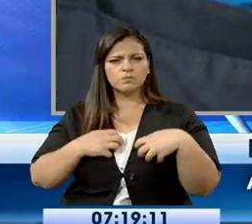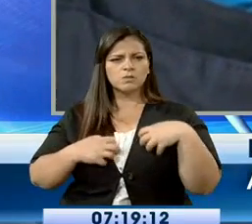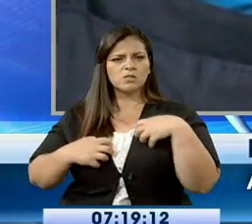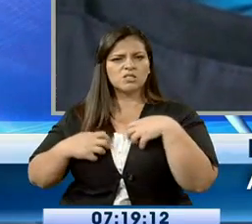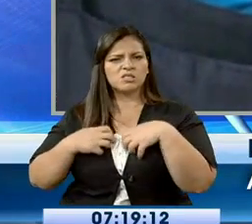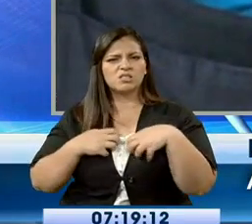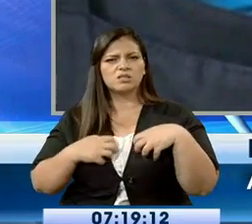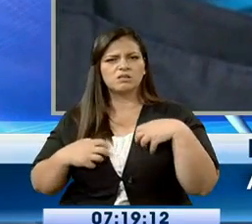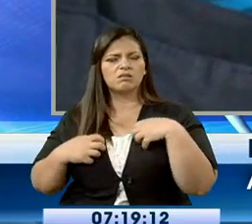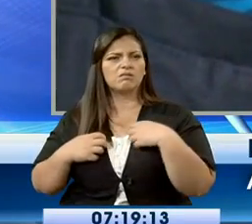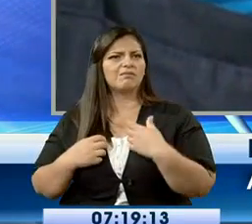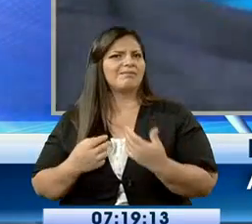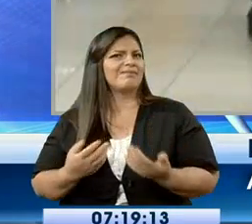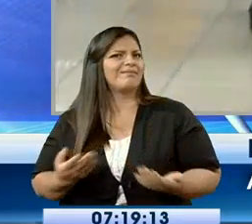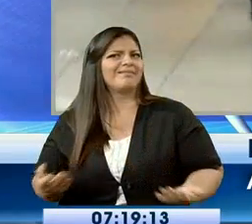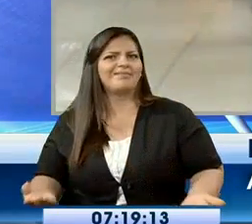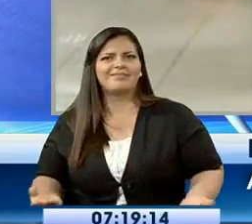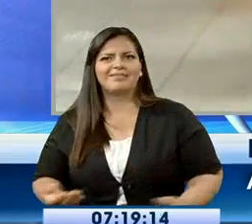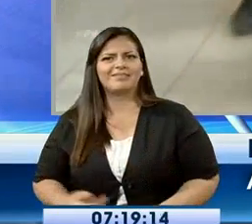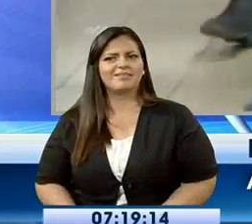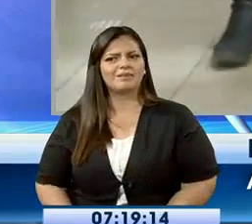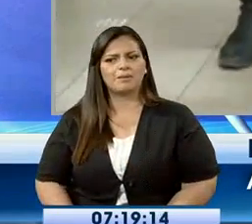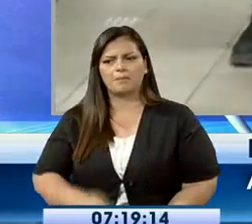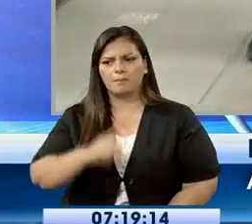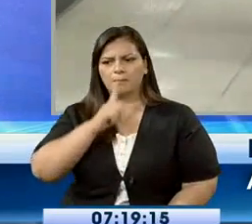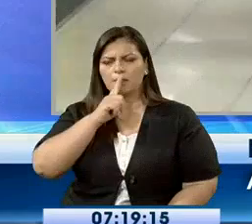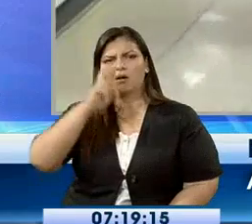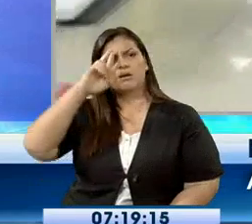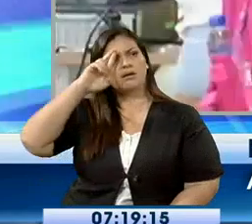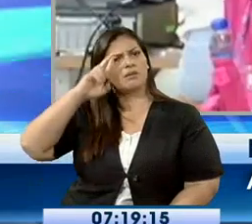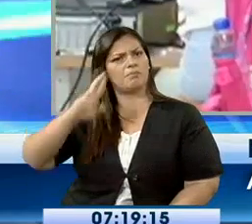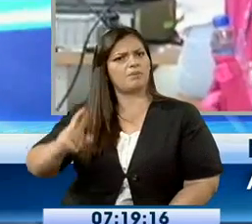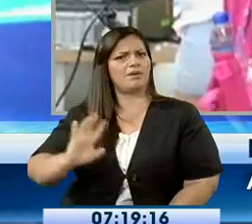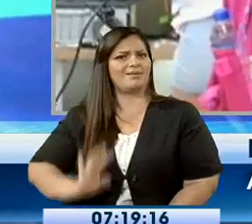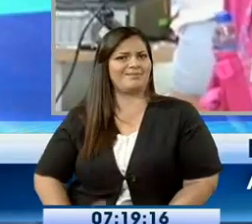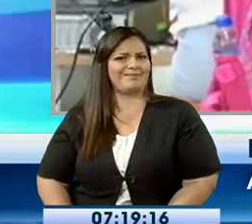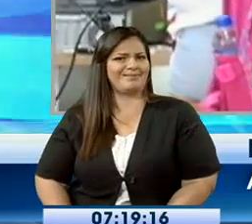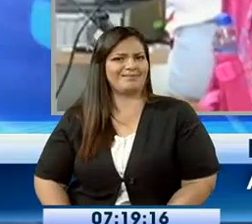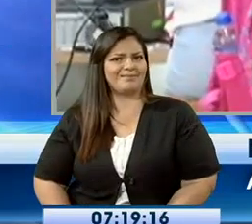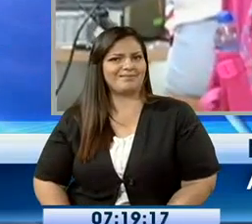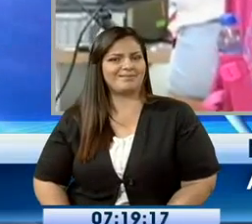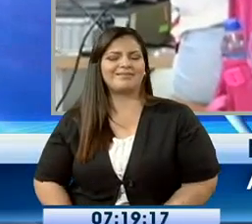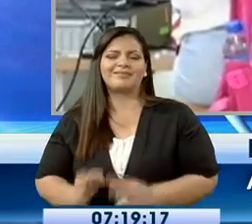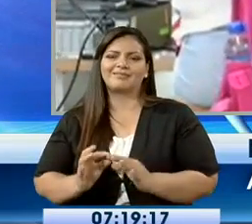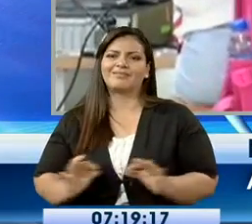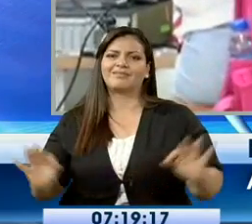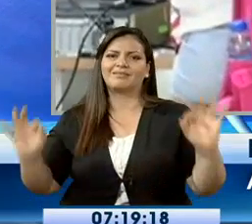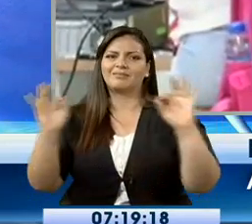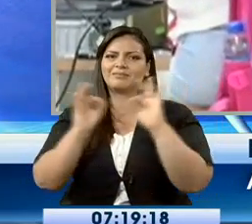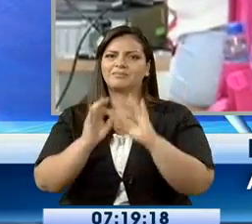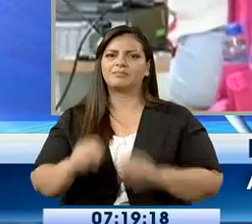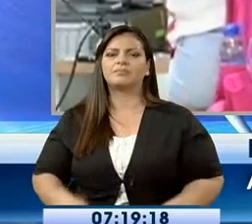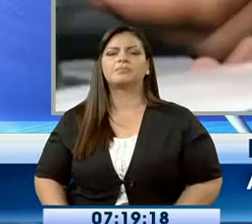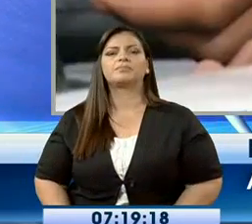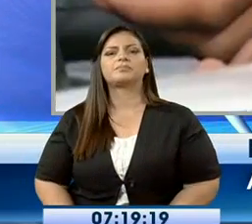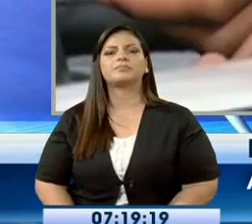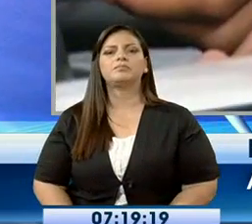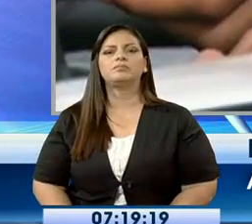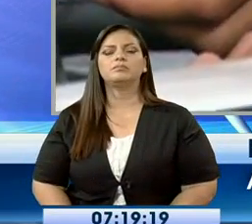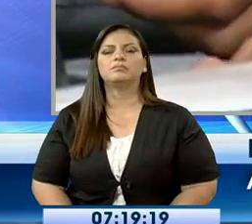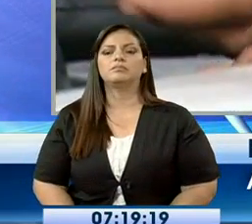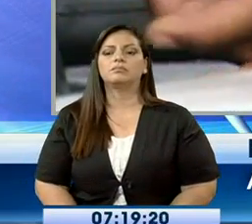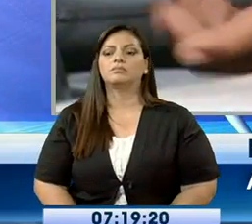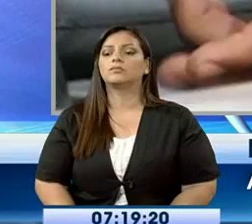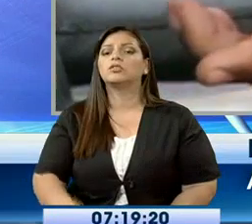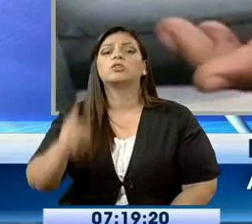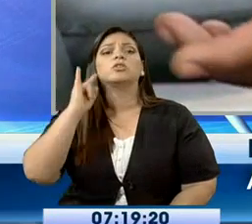Te has unido con esa persona que tiene un hijo de otra persona a su vez. Y tienes que aprender a respetar, mi querido amigo. Aprender a respetar, que es el derecho de